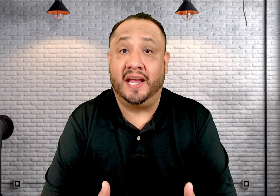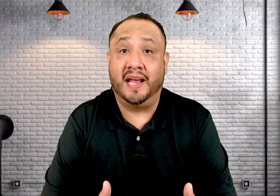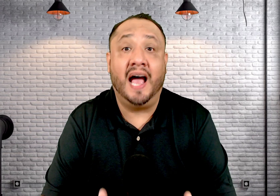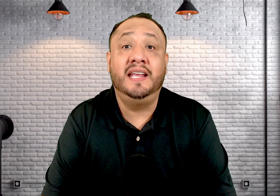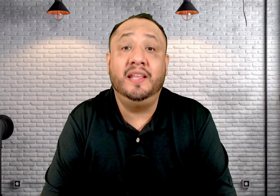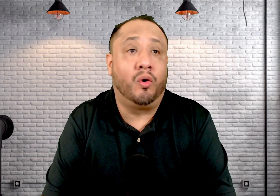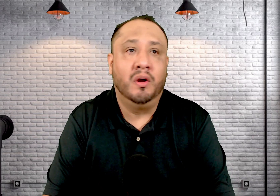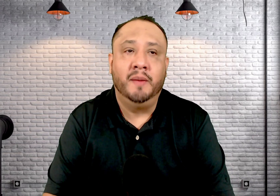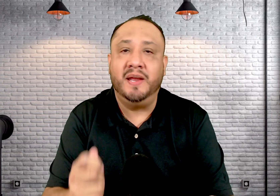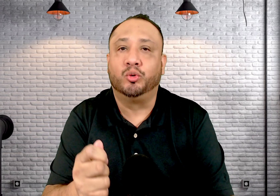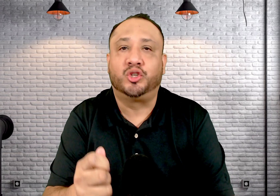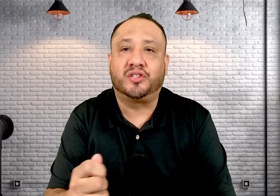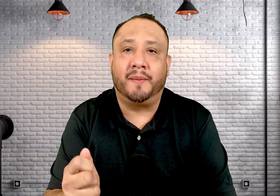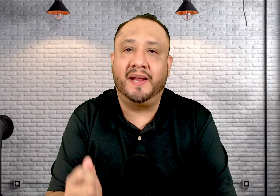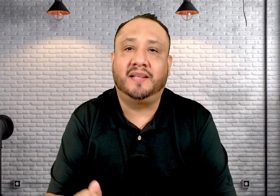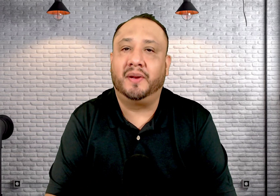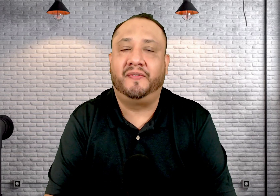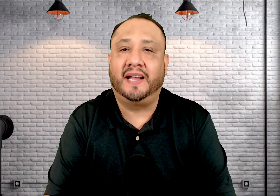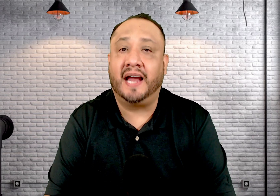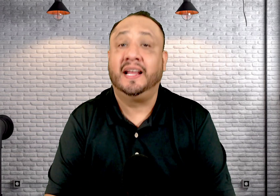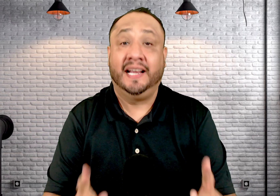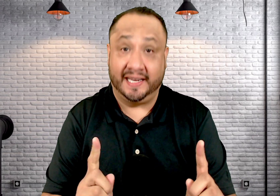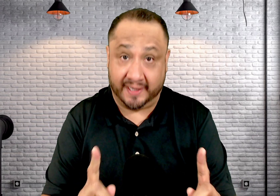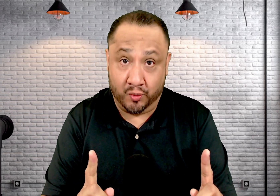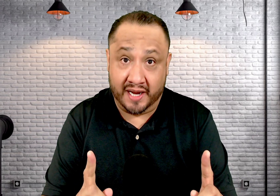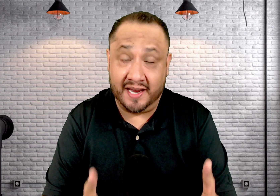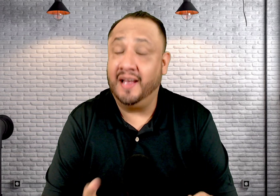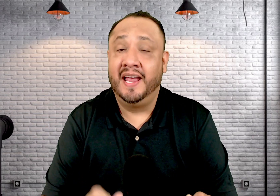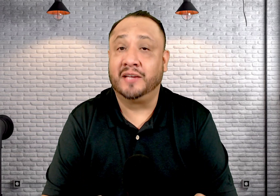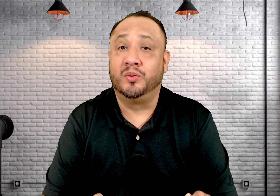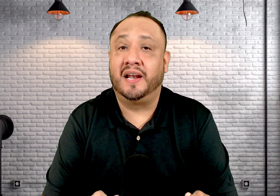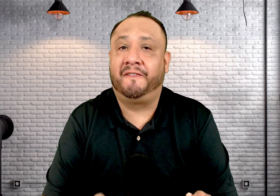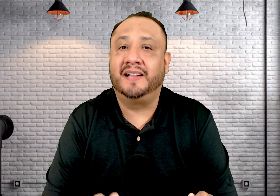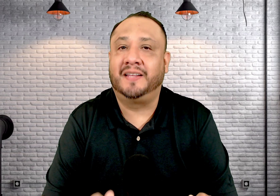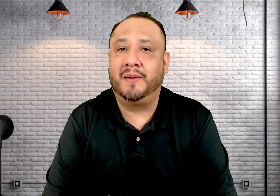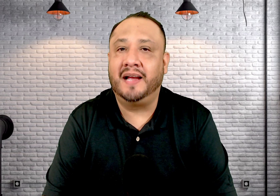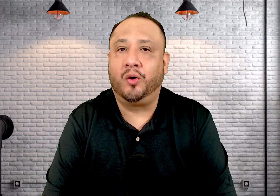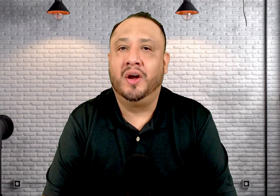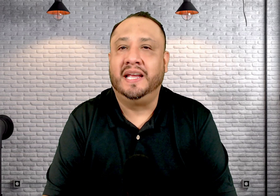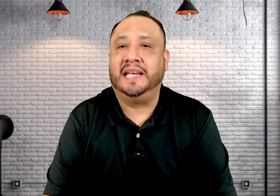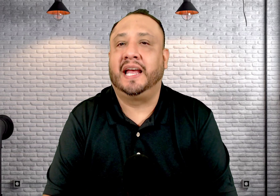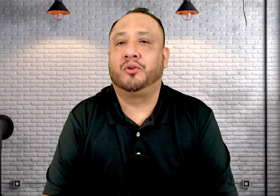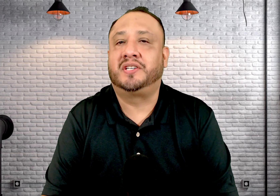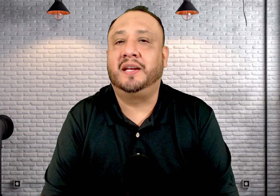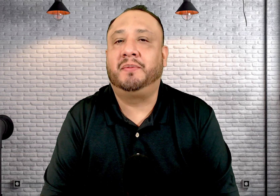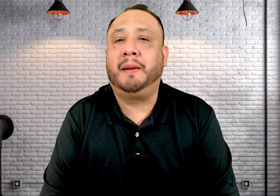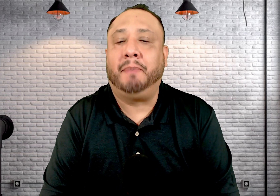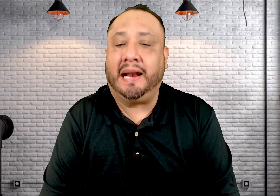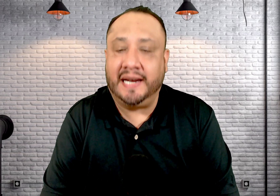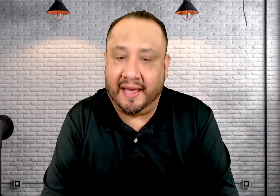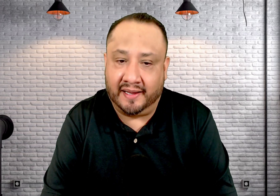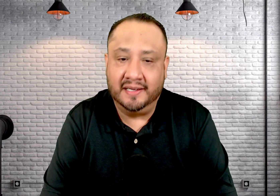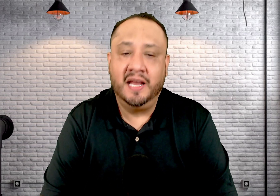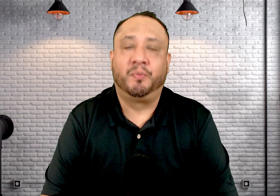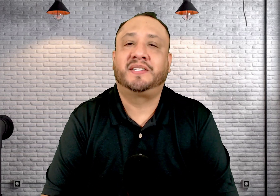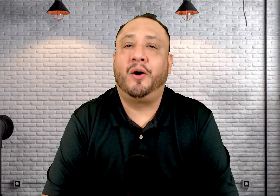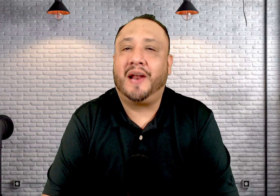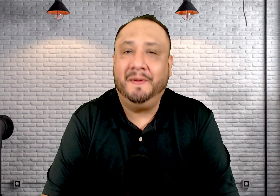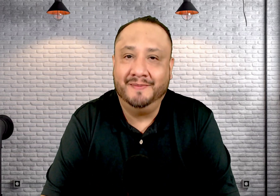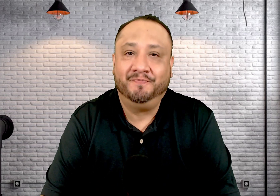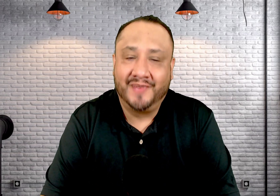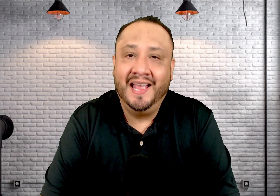donde ha ido minuciosamente a verificar que, según ella, es un elefante blanco y que no sirve para nada.